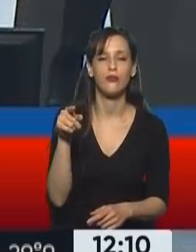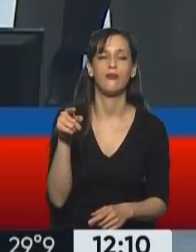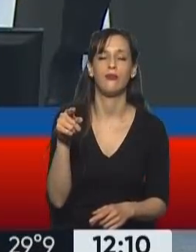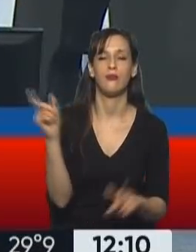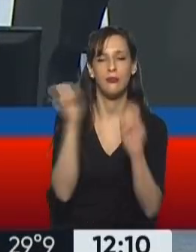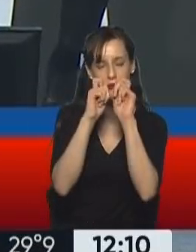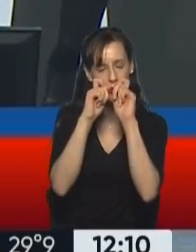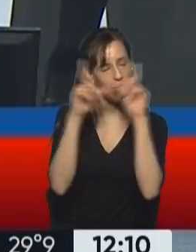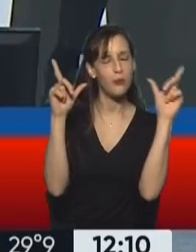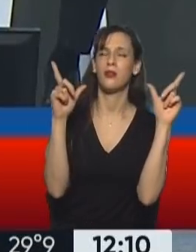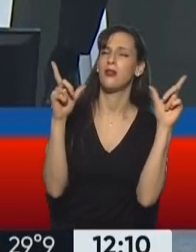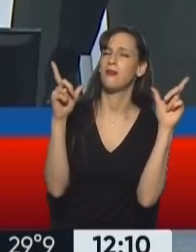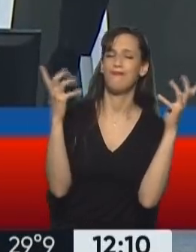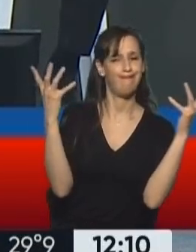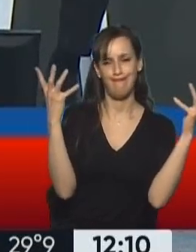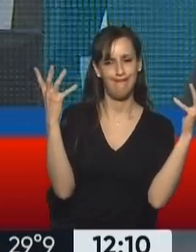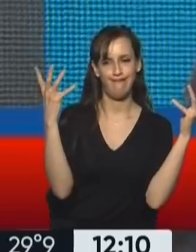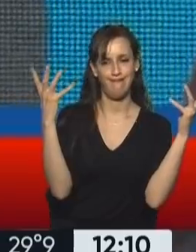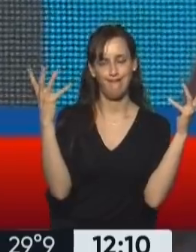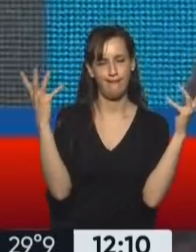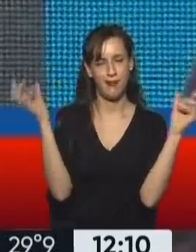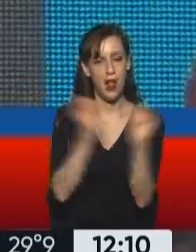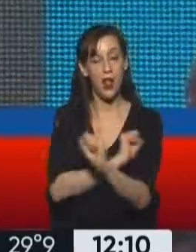cuando de repente te cae una pandemia,